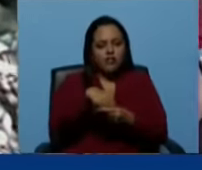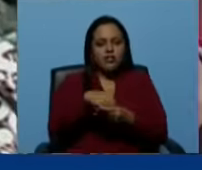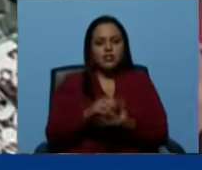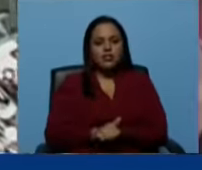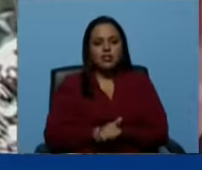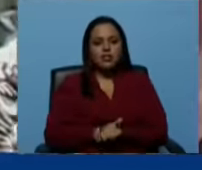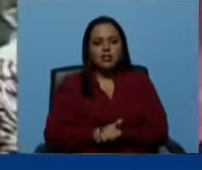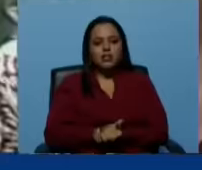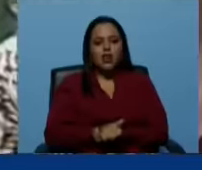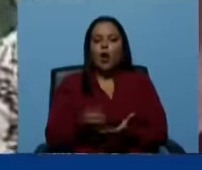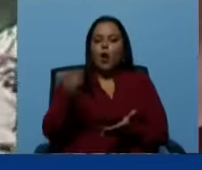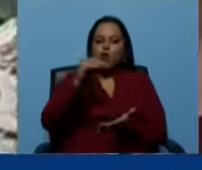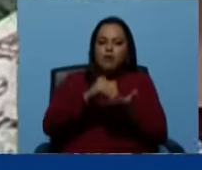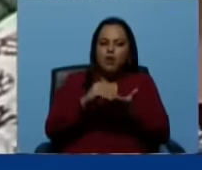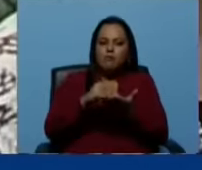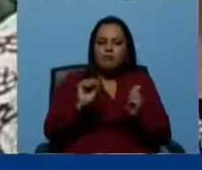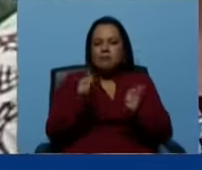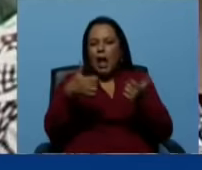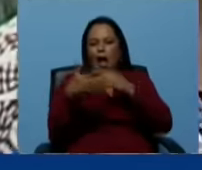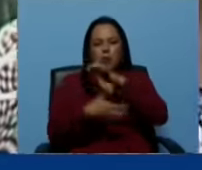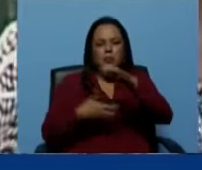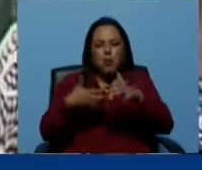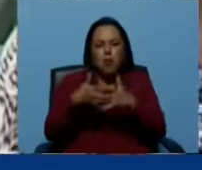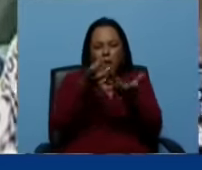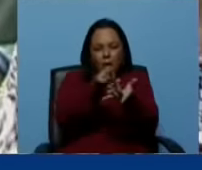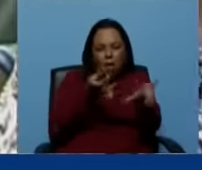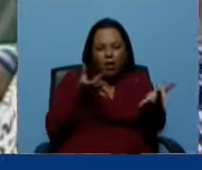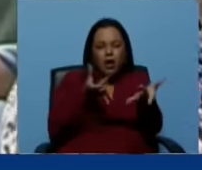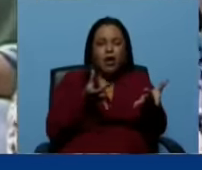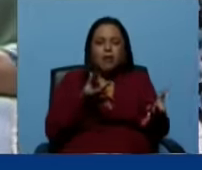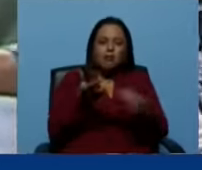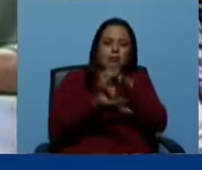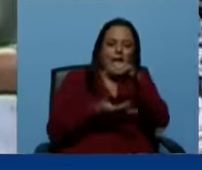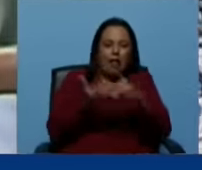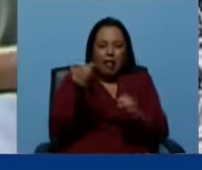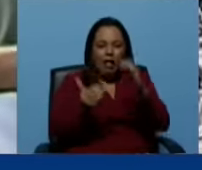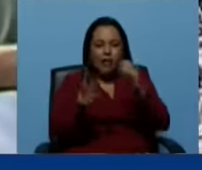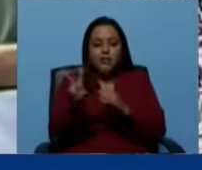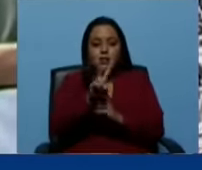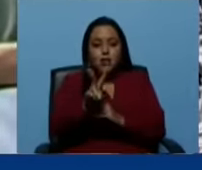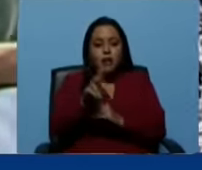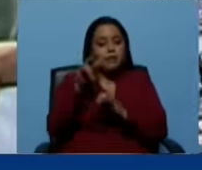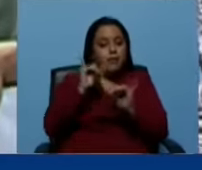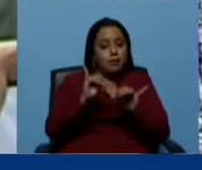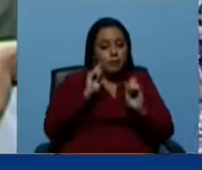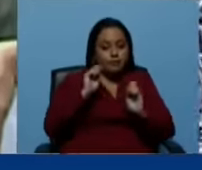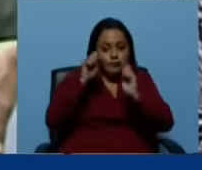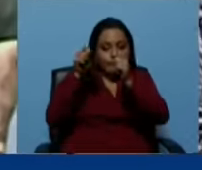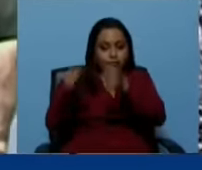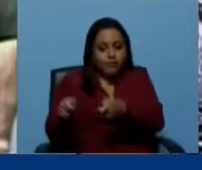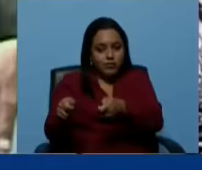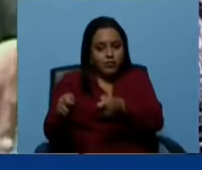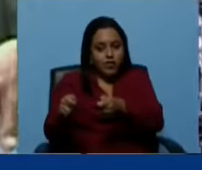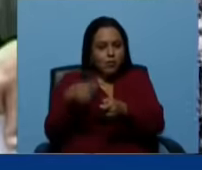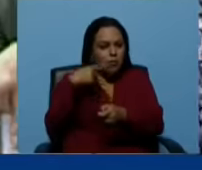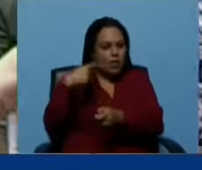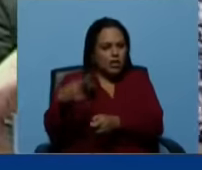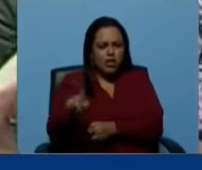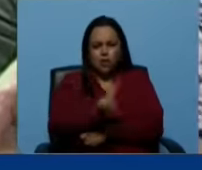para desestabilizar a Venezuela. Y por eso le dieron el mando no le dieron el mando a